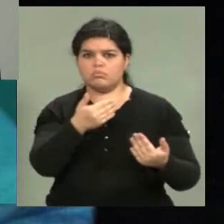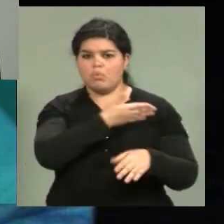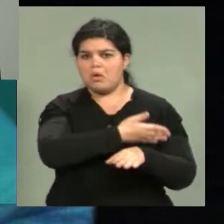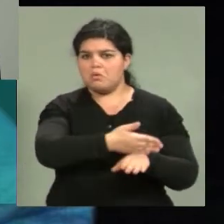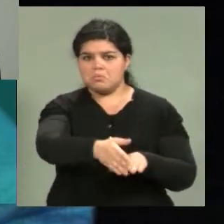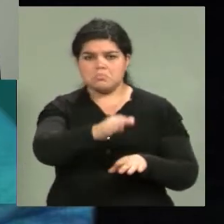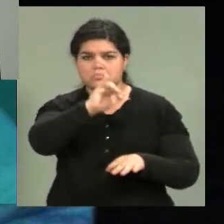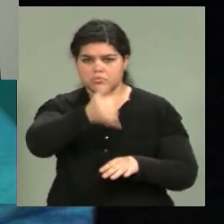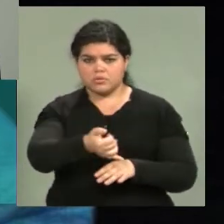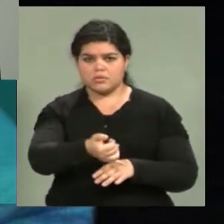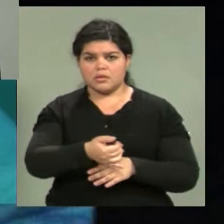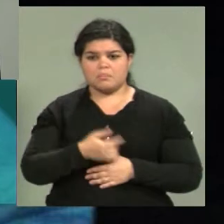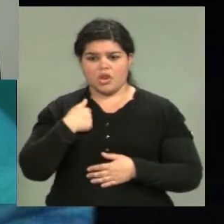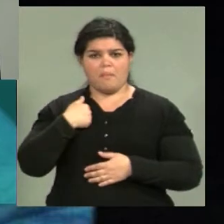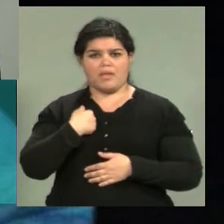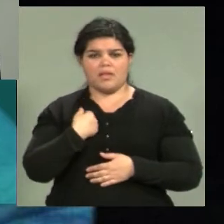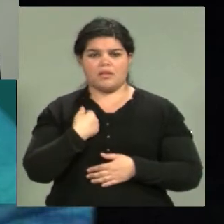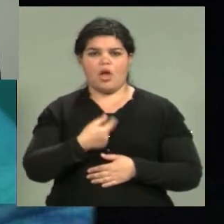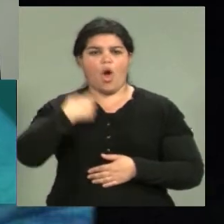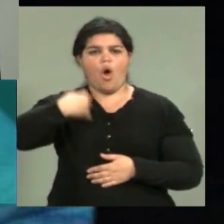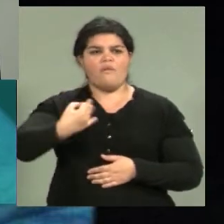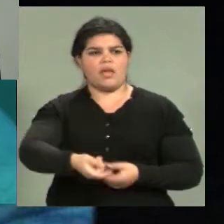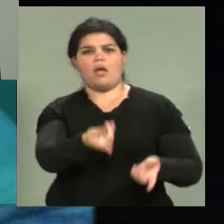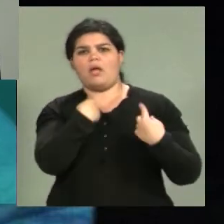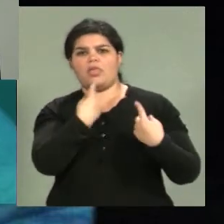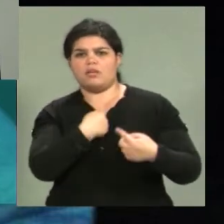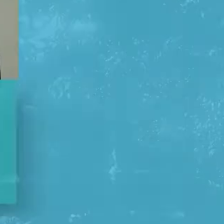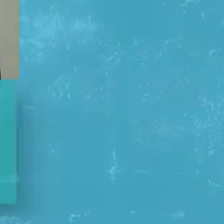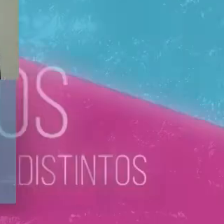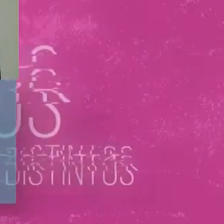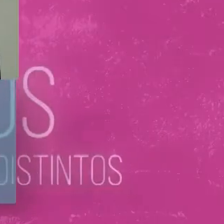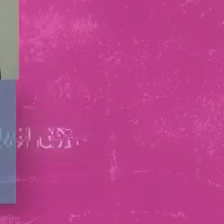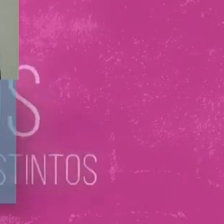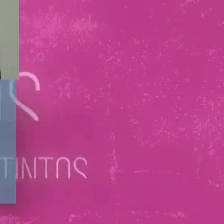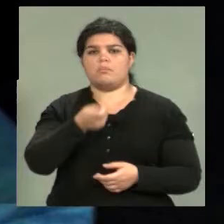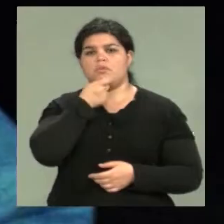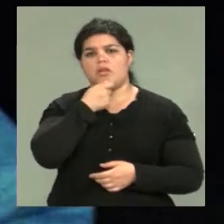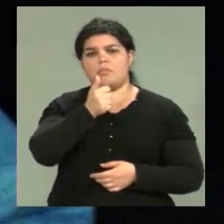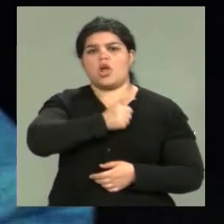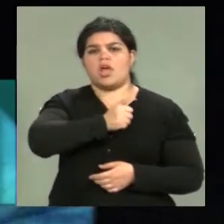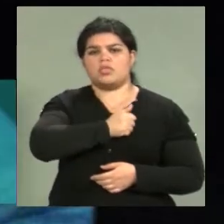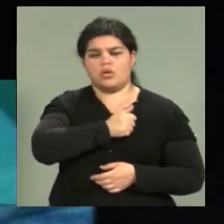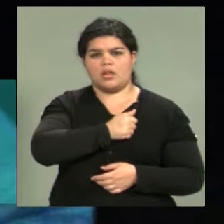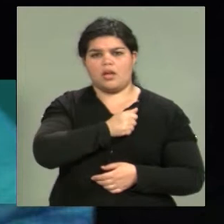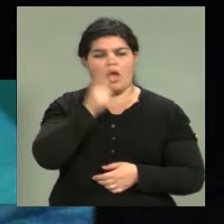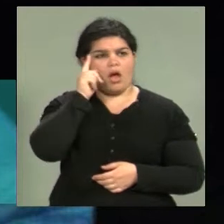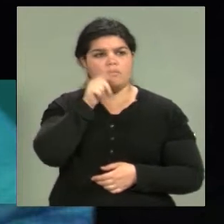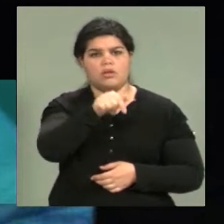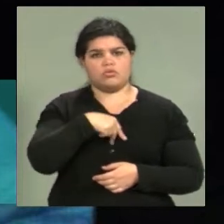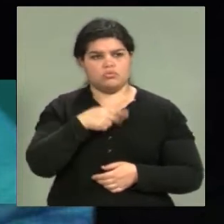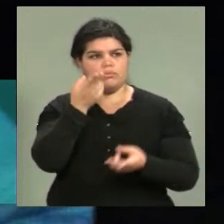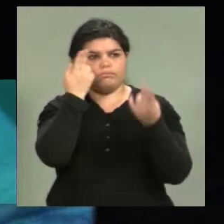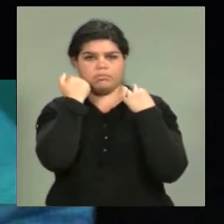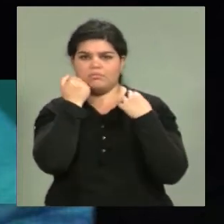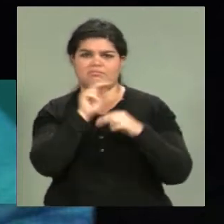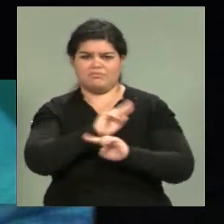es que está convencido, pero a mí no me pueden obligar a que si la religión católica diga una cosa, yo la tenga que seguir si yo no